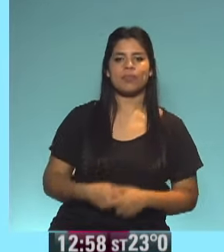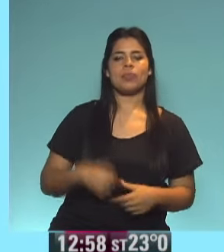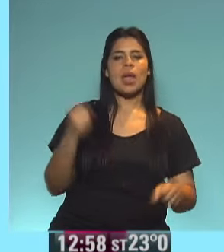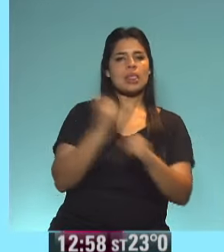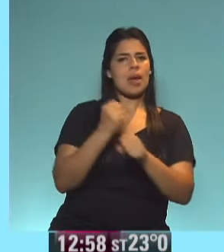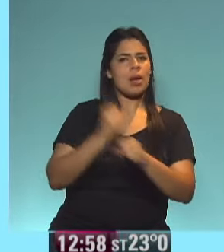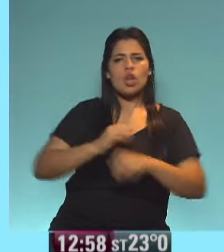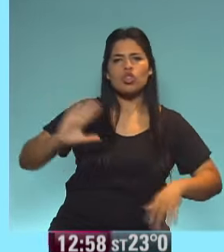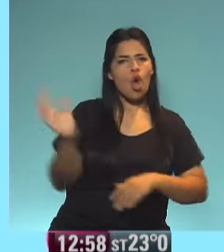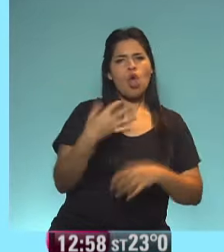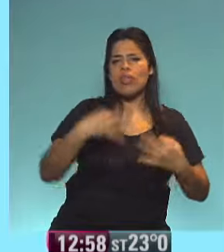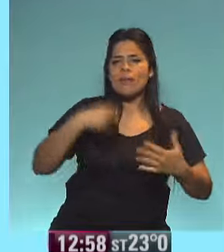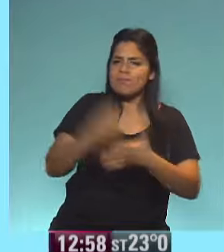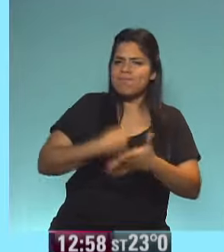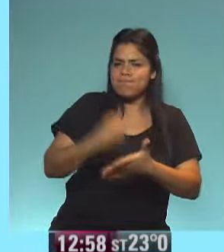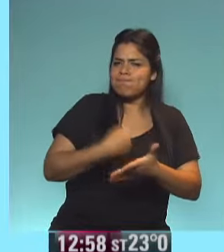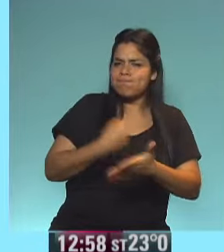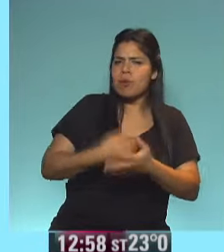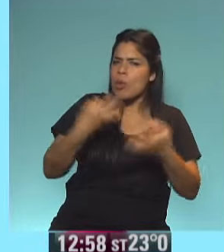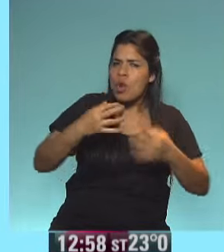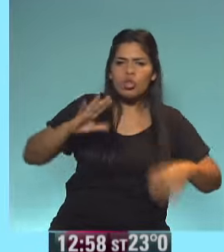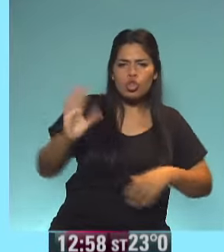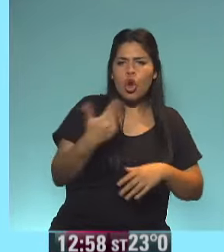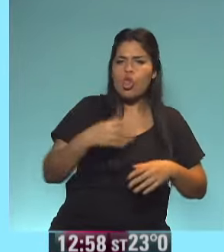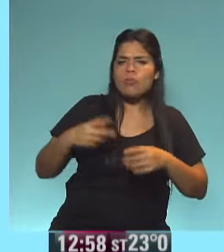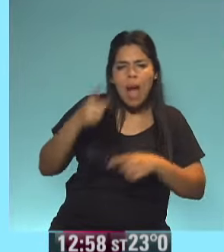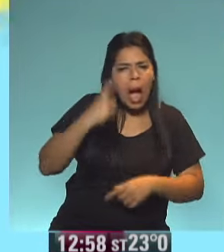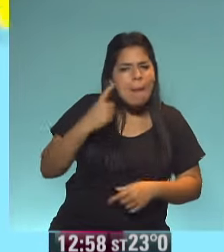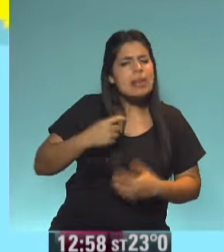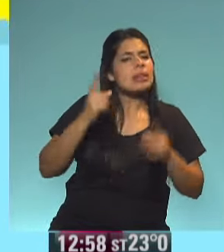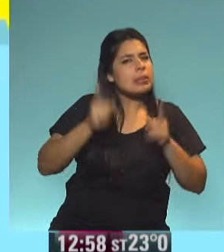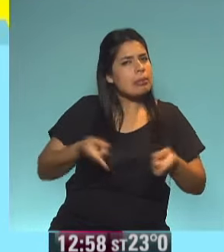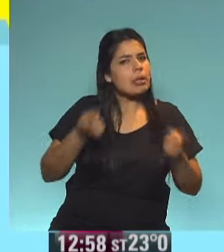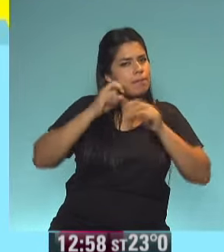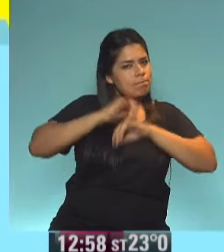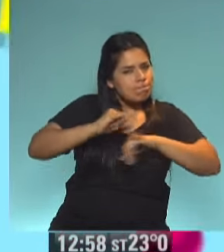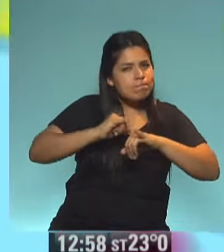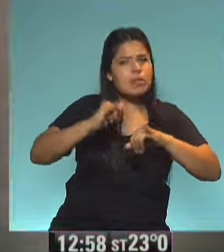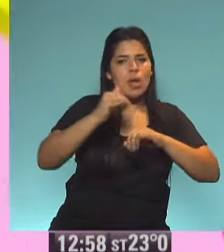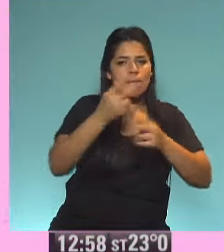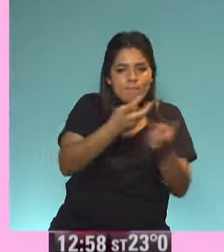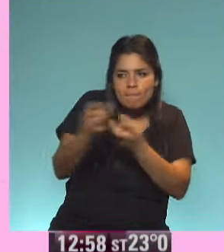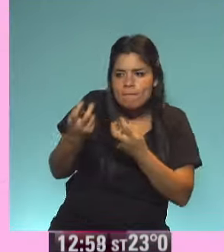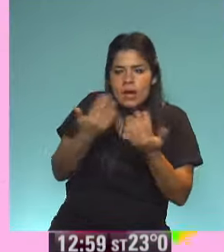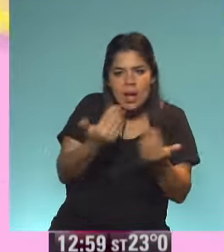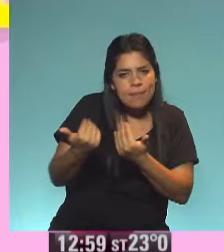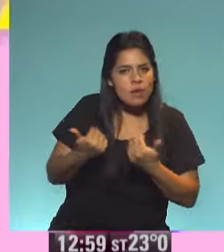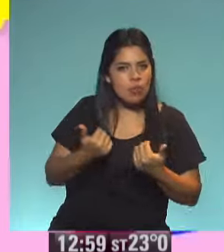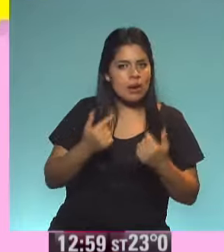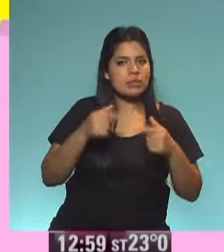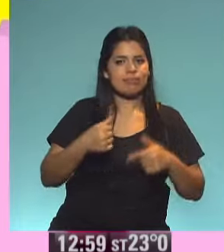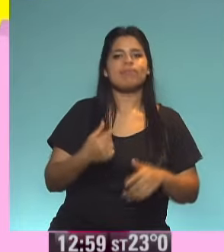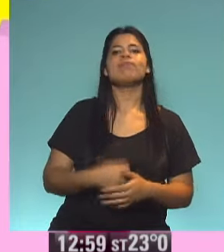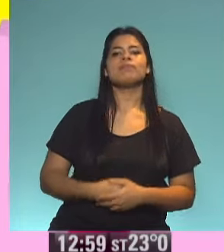para fortalecer nuestras raíces, aprender, informarse y respetar. Lo primero es